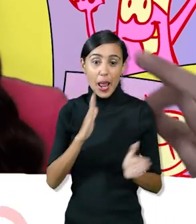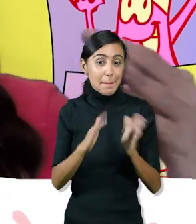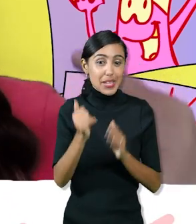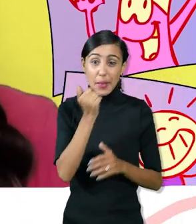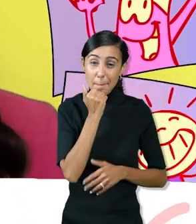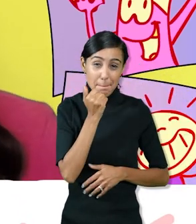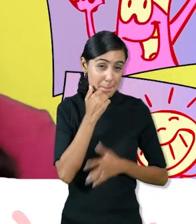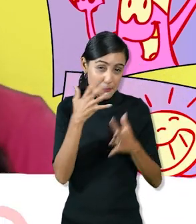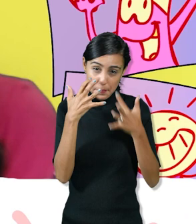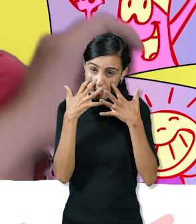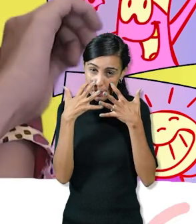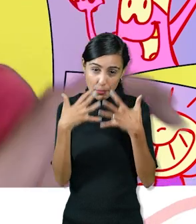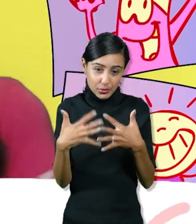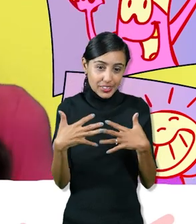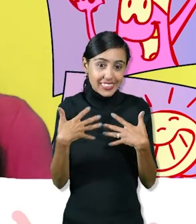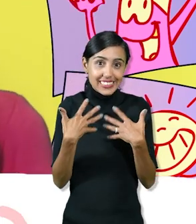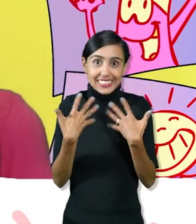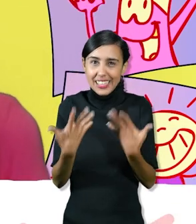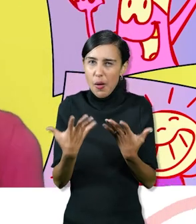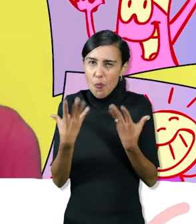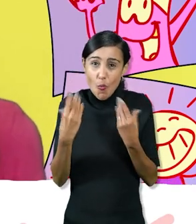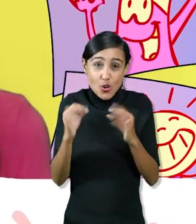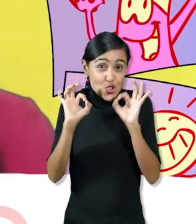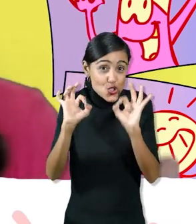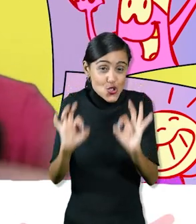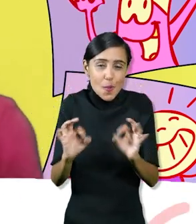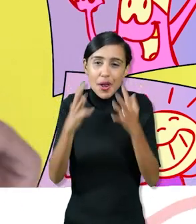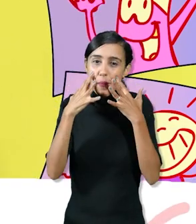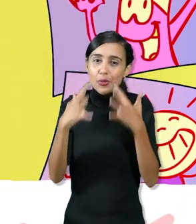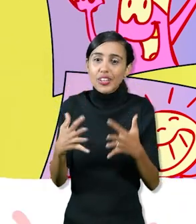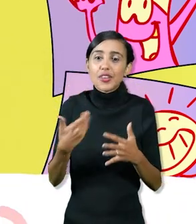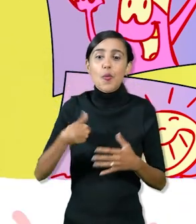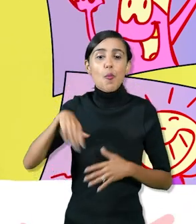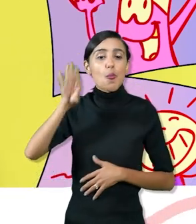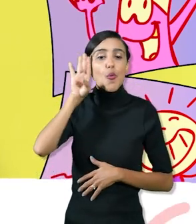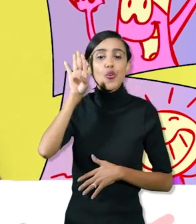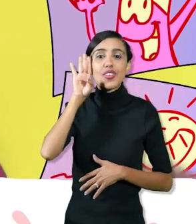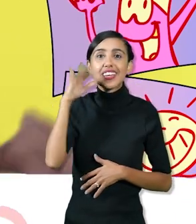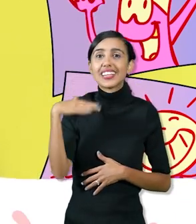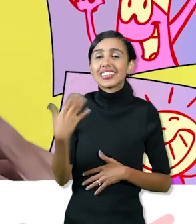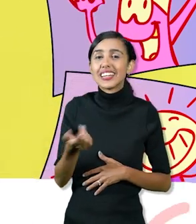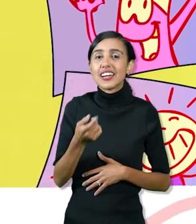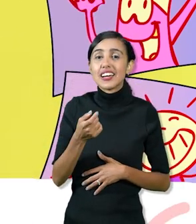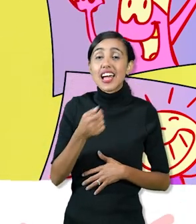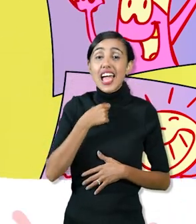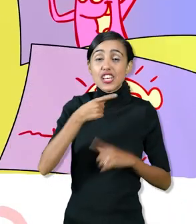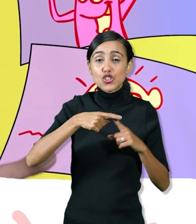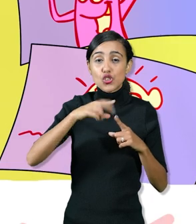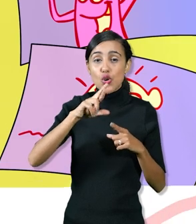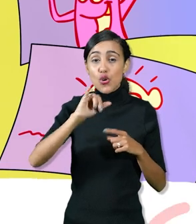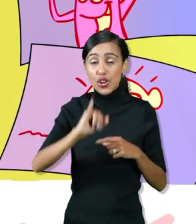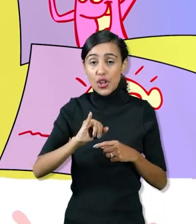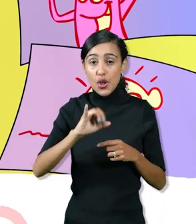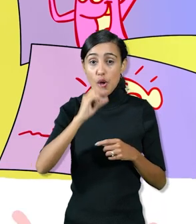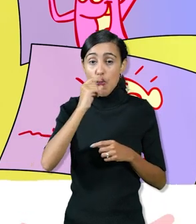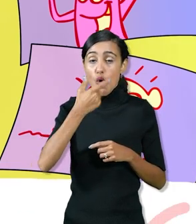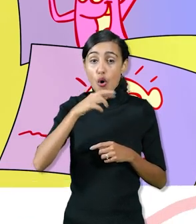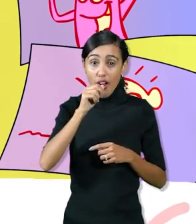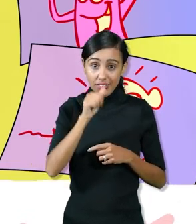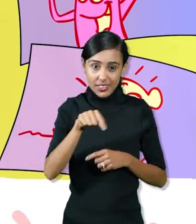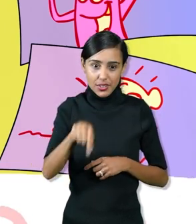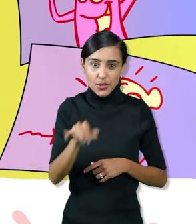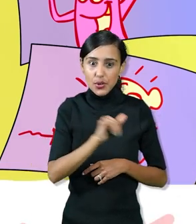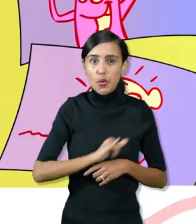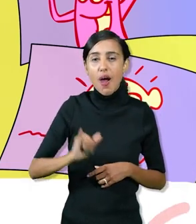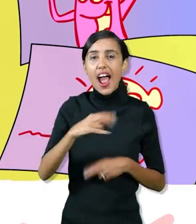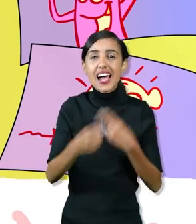más importante, es súper importante, de un muñequito es el storyboard. Es algo así como hacer